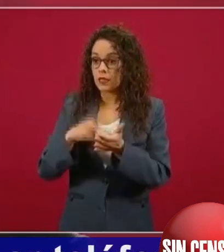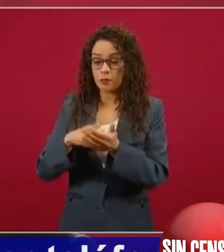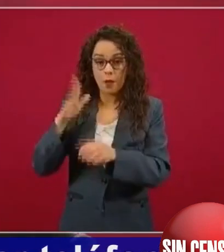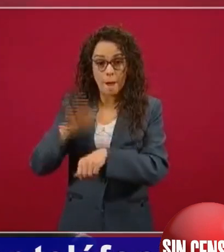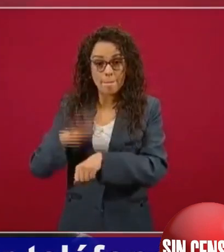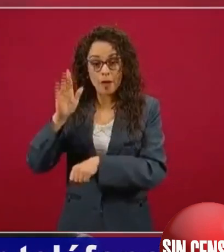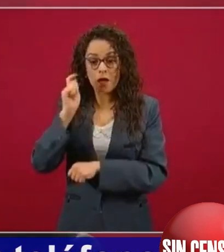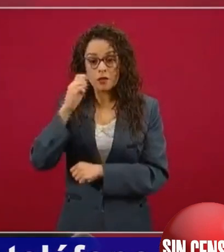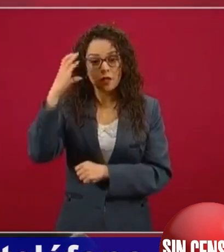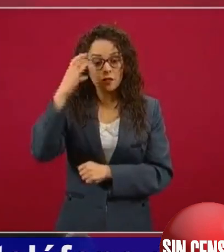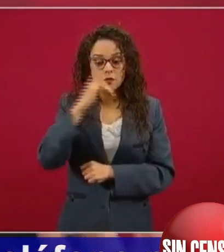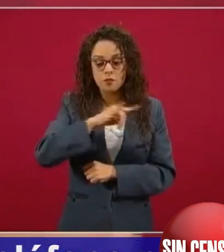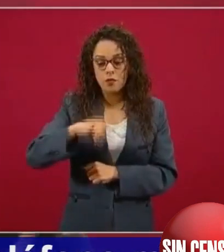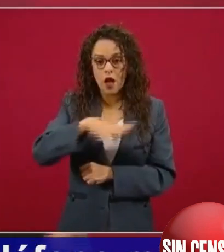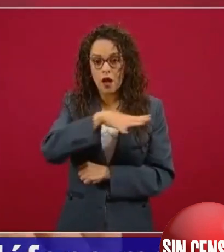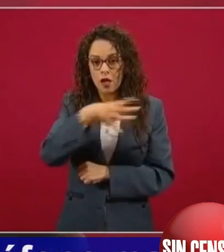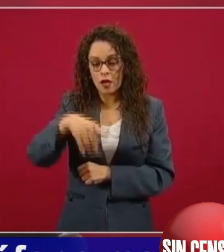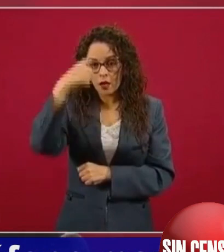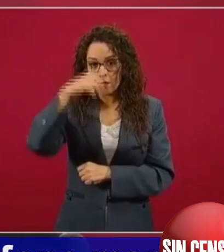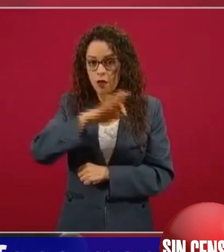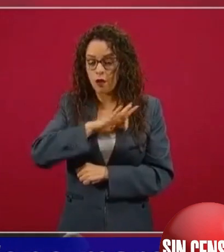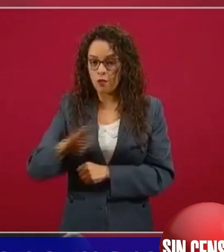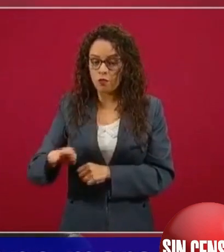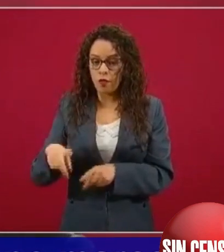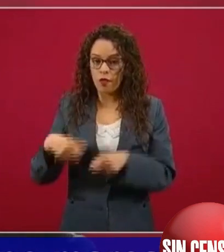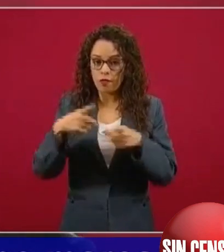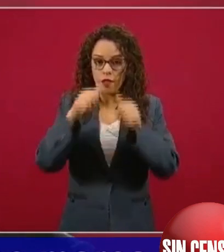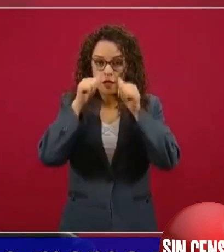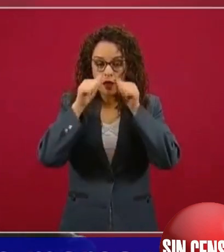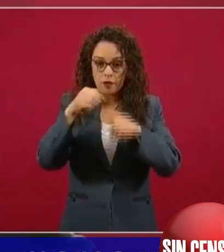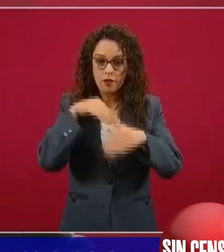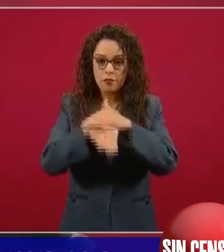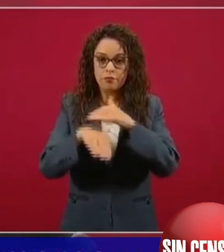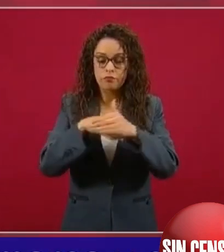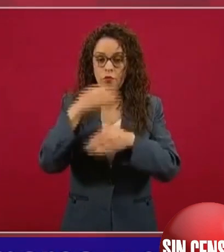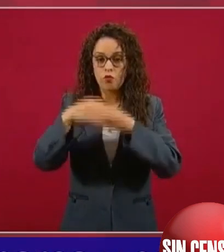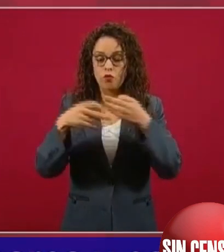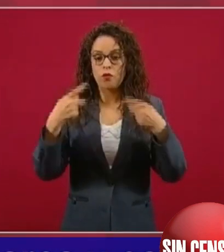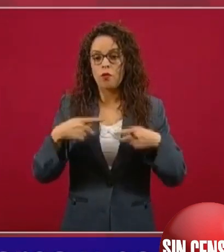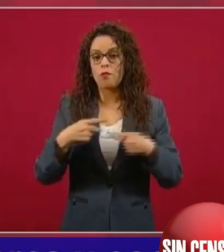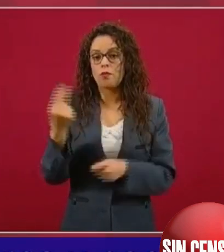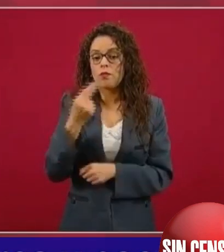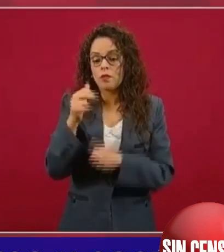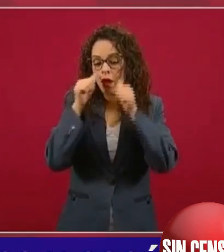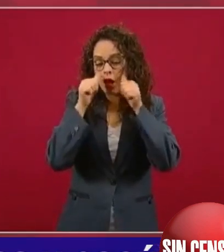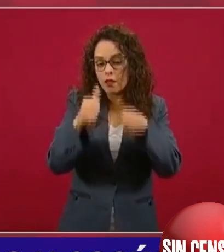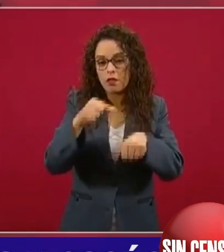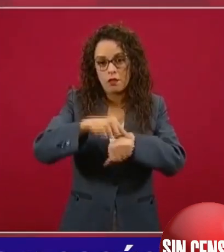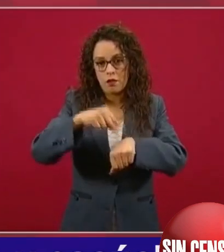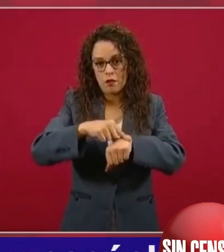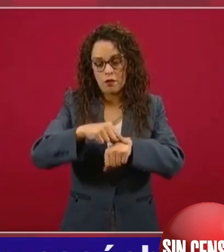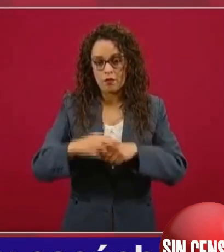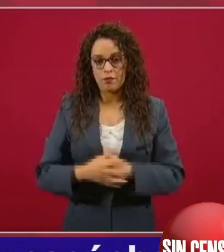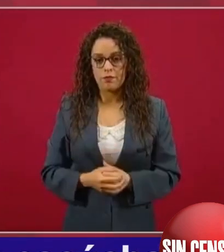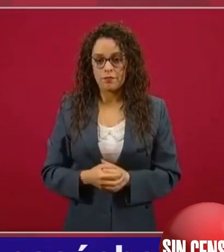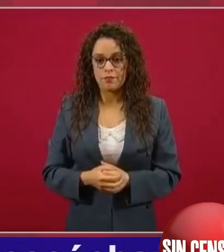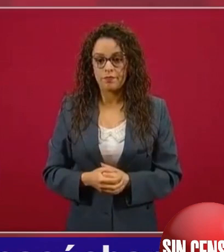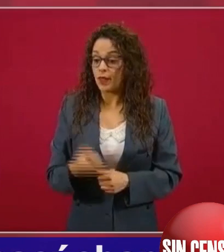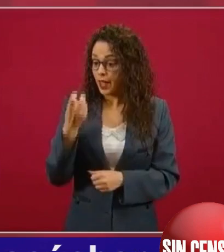ocupación general, para lograr albergar a todas las personas que necesitaran atención. Entonces, esto es la